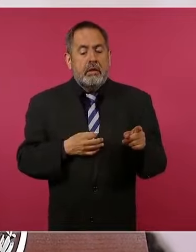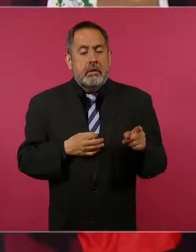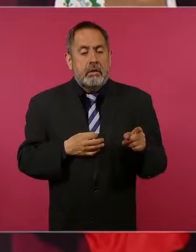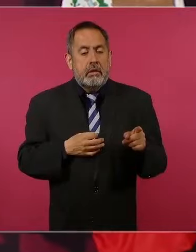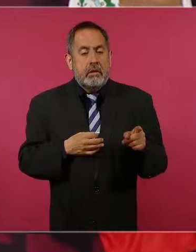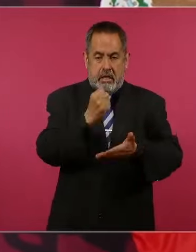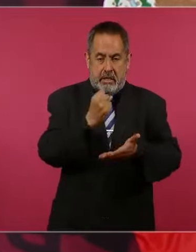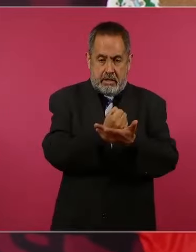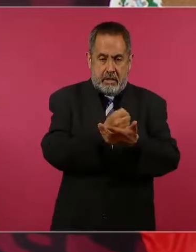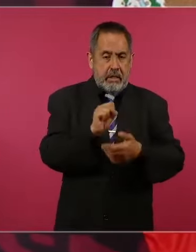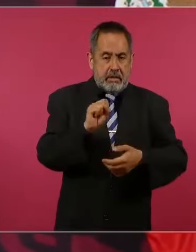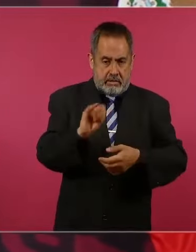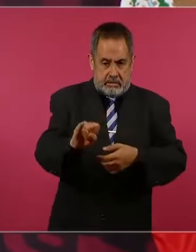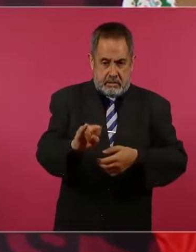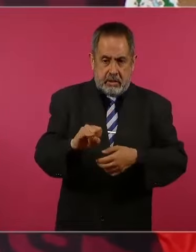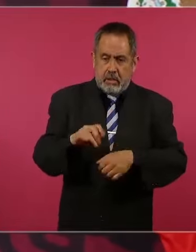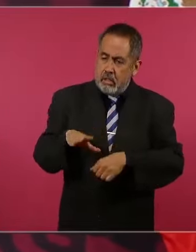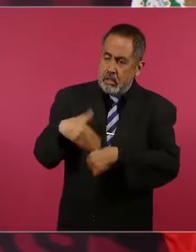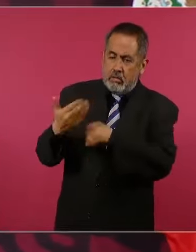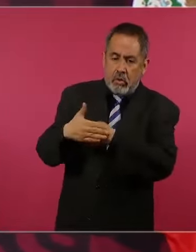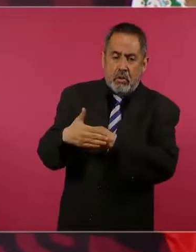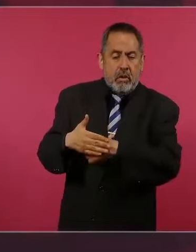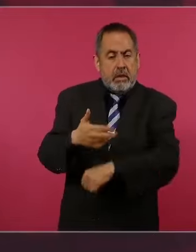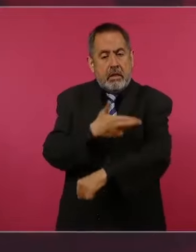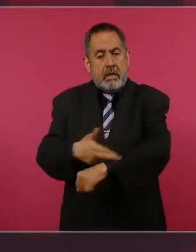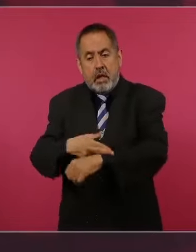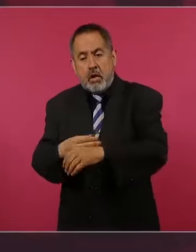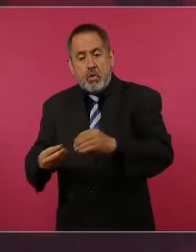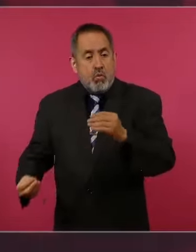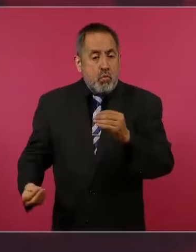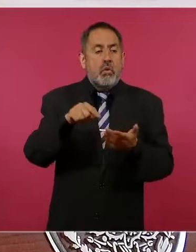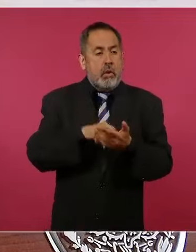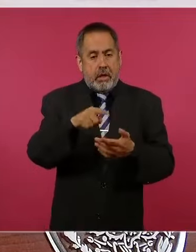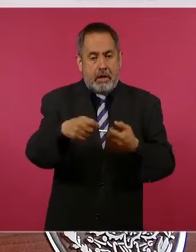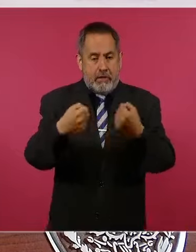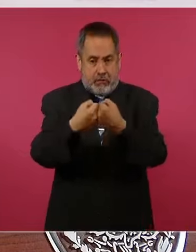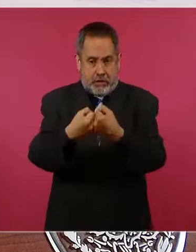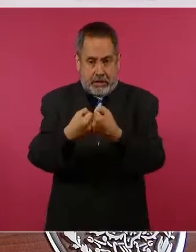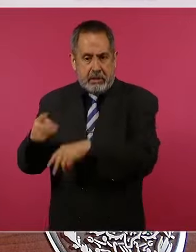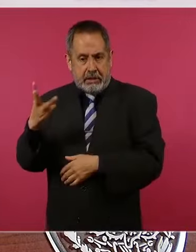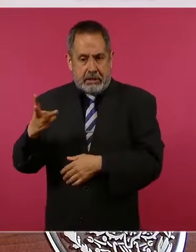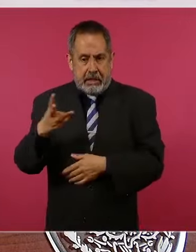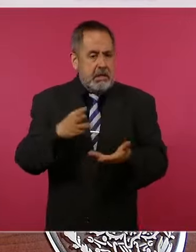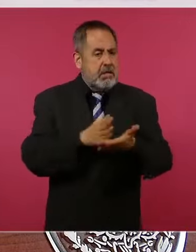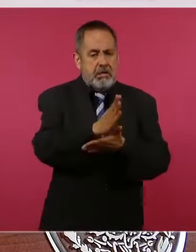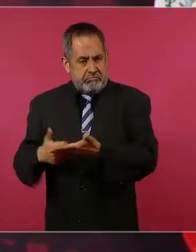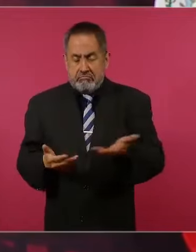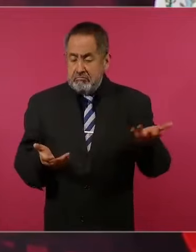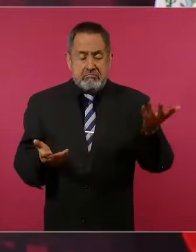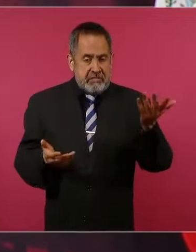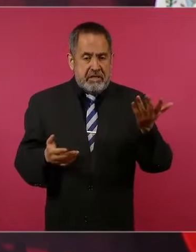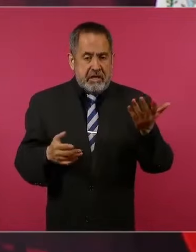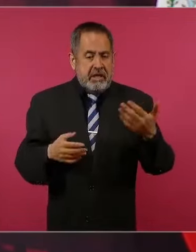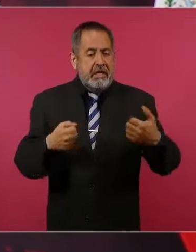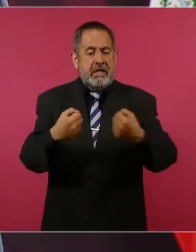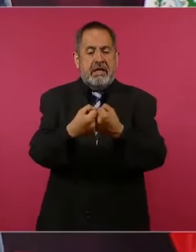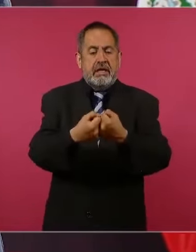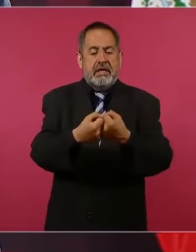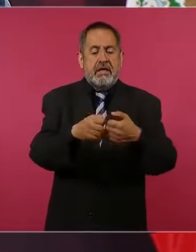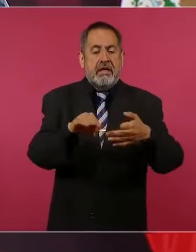la autorización para crear tres nuevos puentes fronterizos en los límites